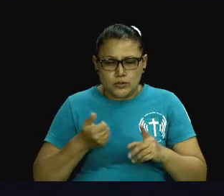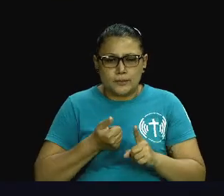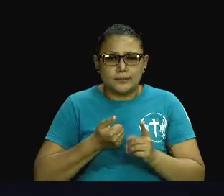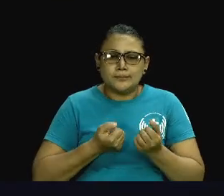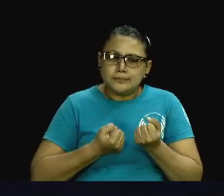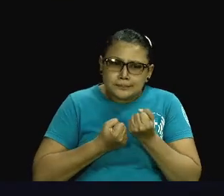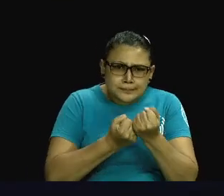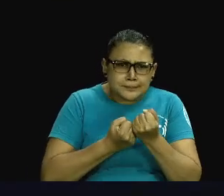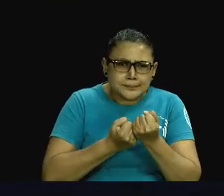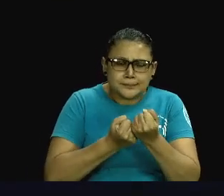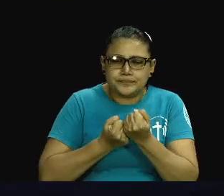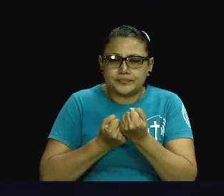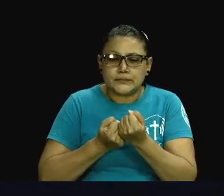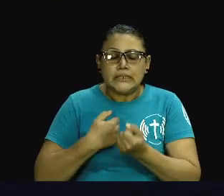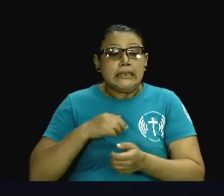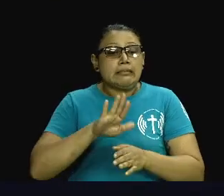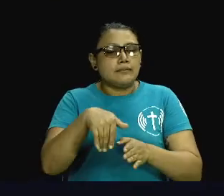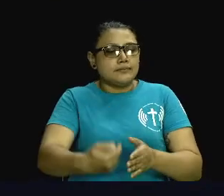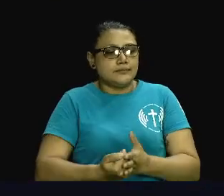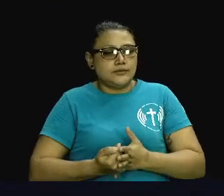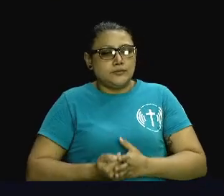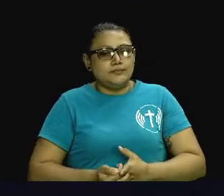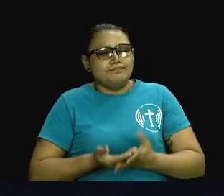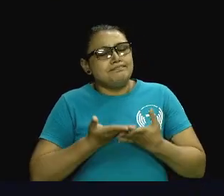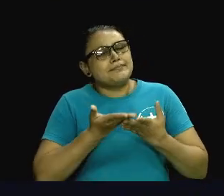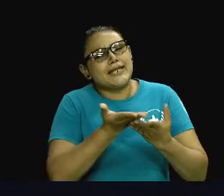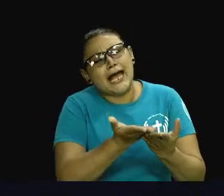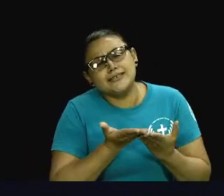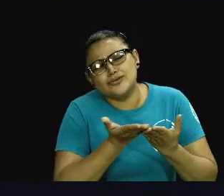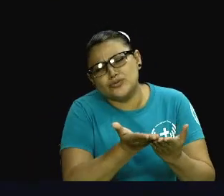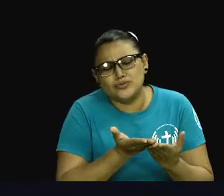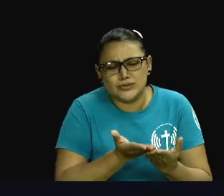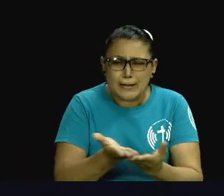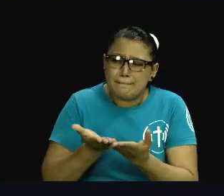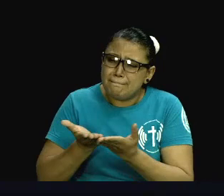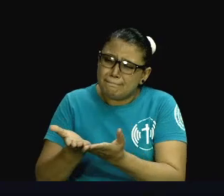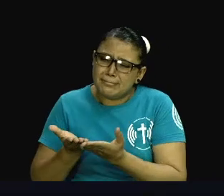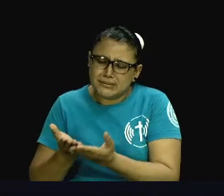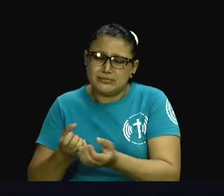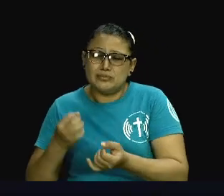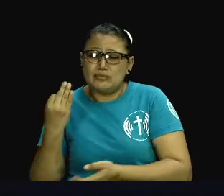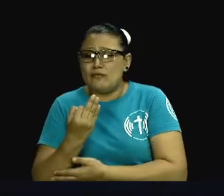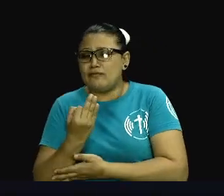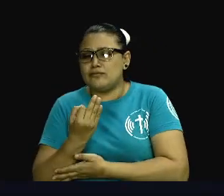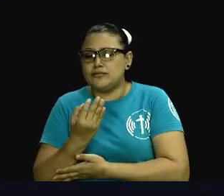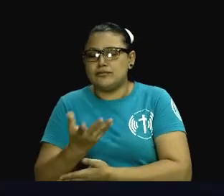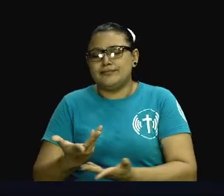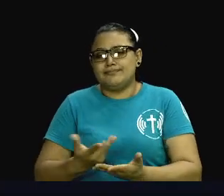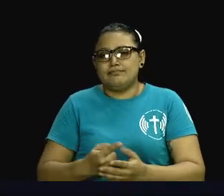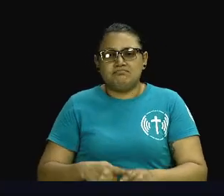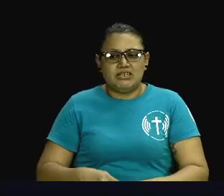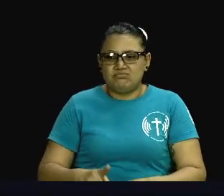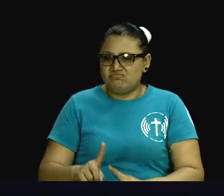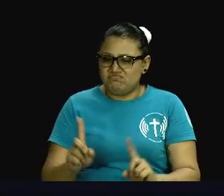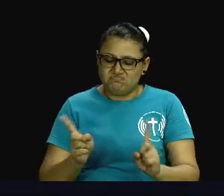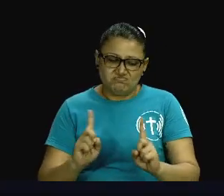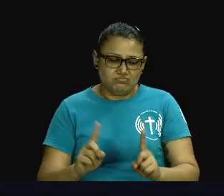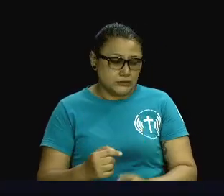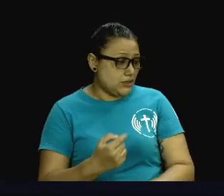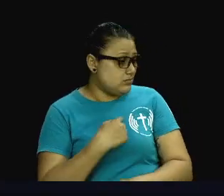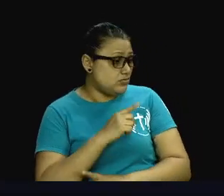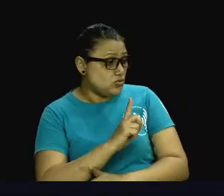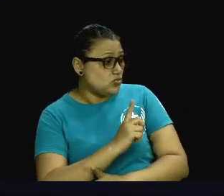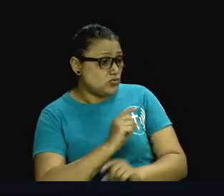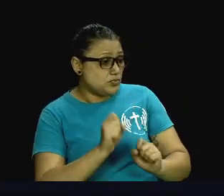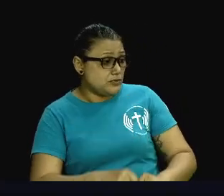acudí muchas veces a mi propia familia que tal vez ellos no han sufrido lo que yo he sufrido pero me dijeron que en esos